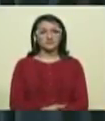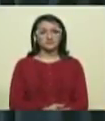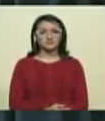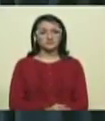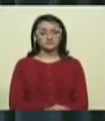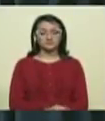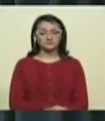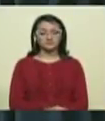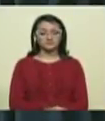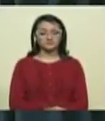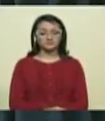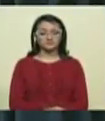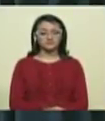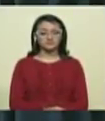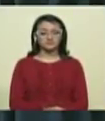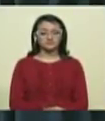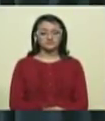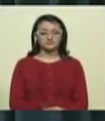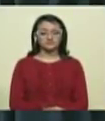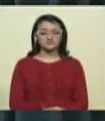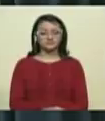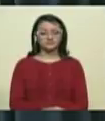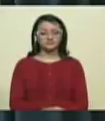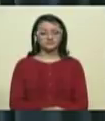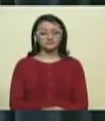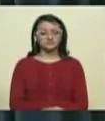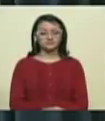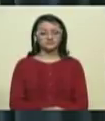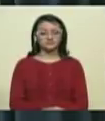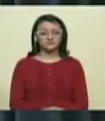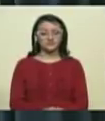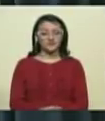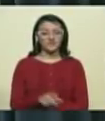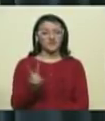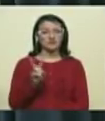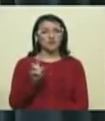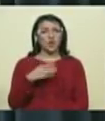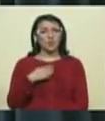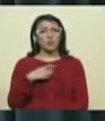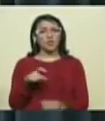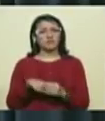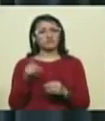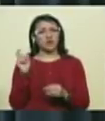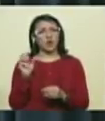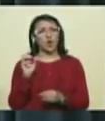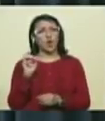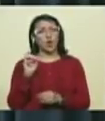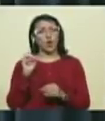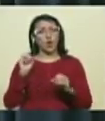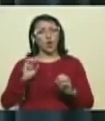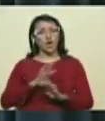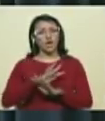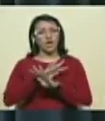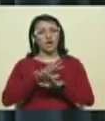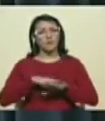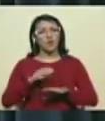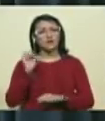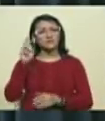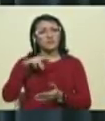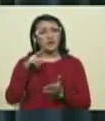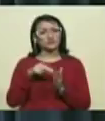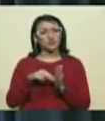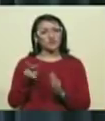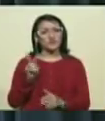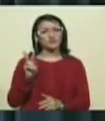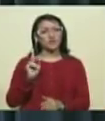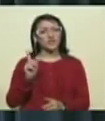que Venezuela no se había ido de la OEA, que Venezuela no podía irse de la OEA, puesto que la Asamblea Nacional de Venezuela tenía